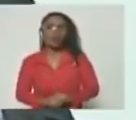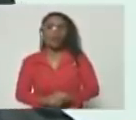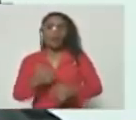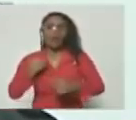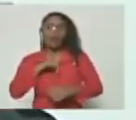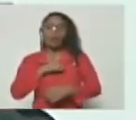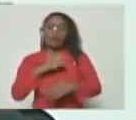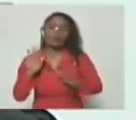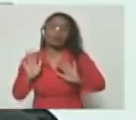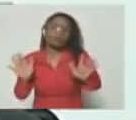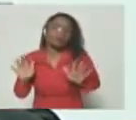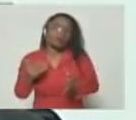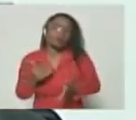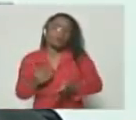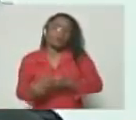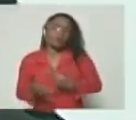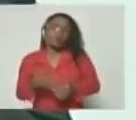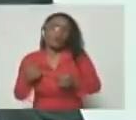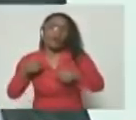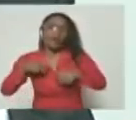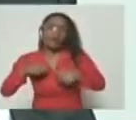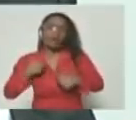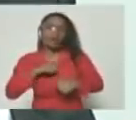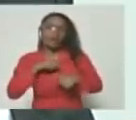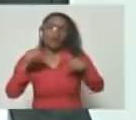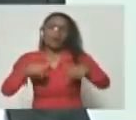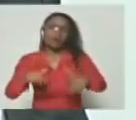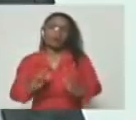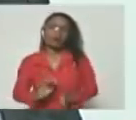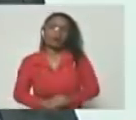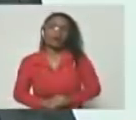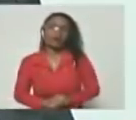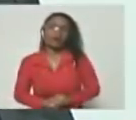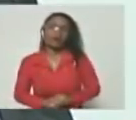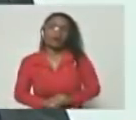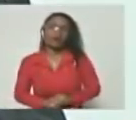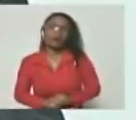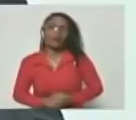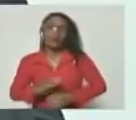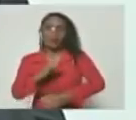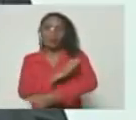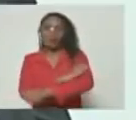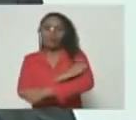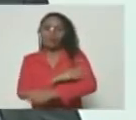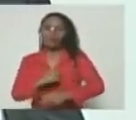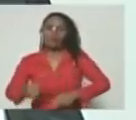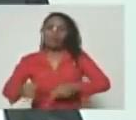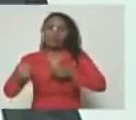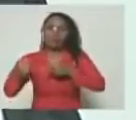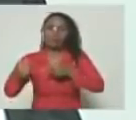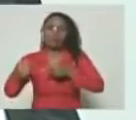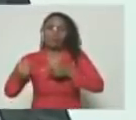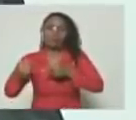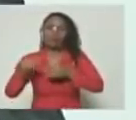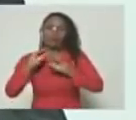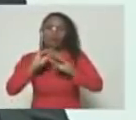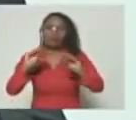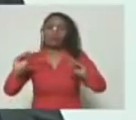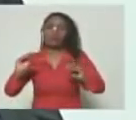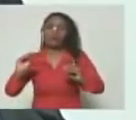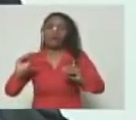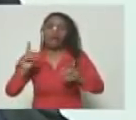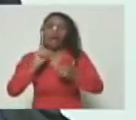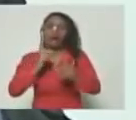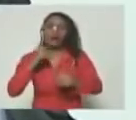estamos nosotros, que los adversarios nos llamaron y nos